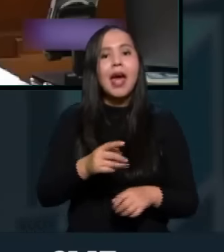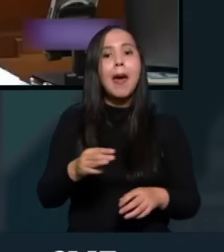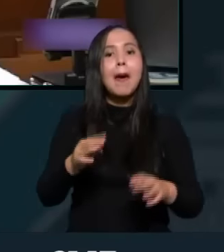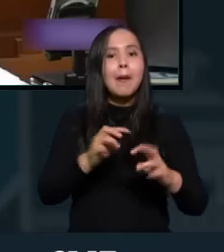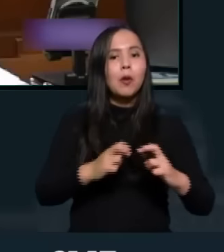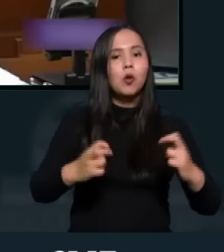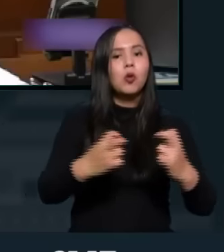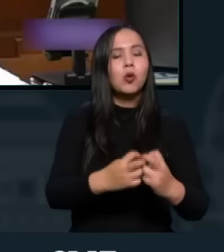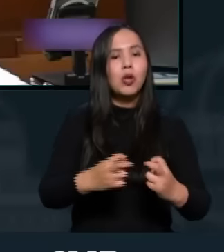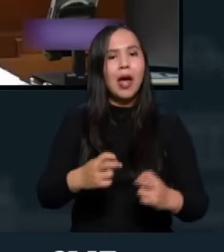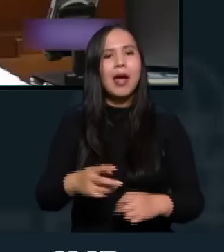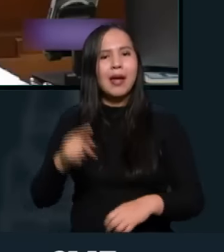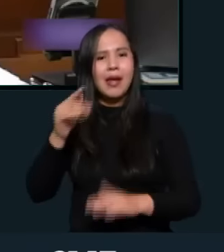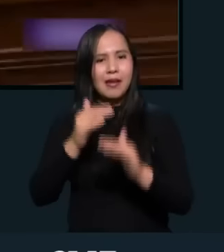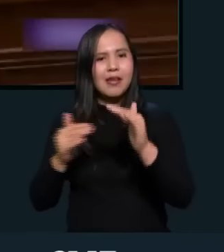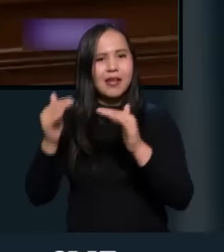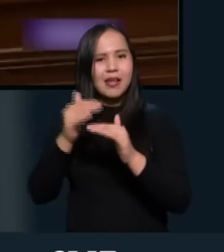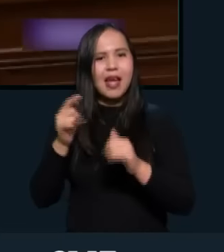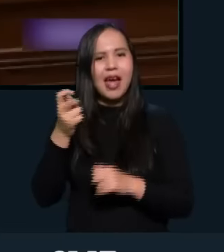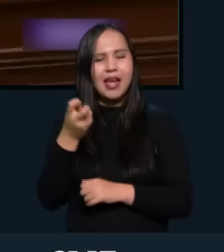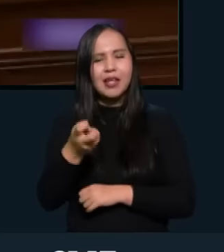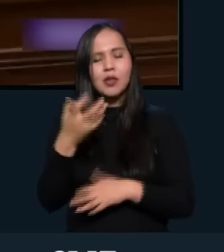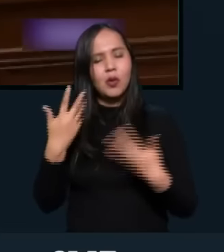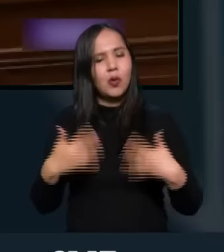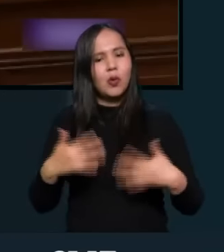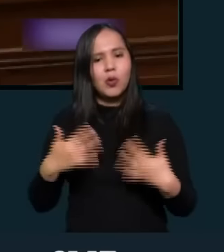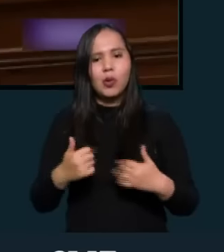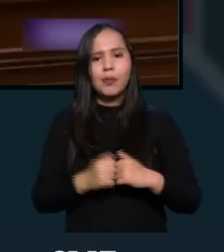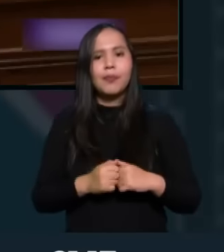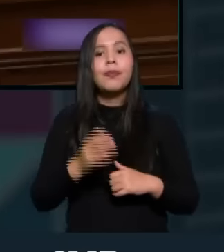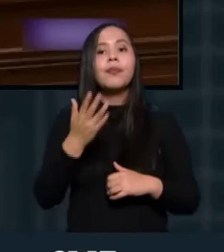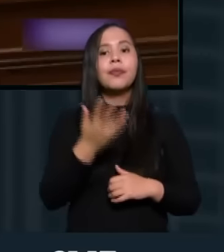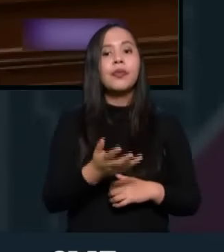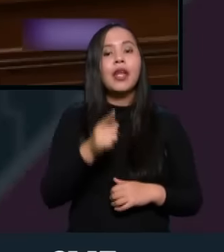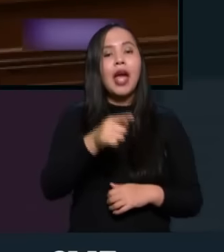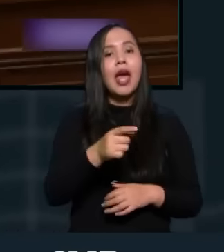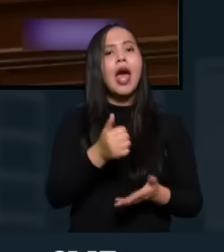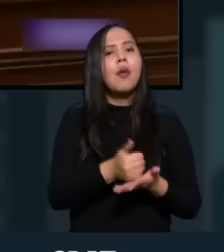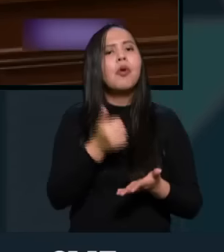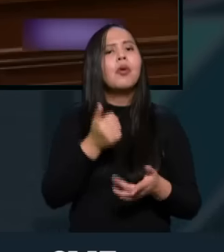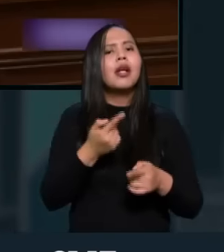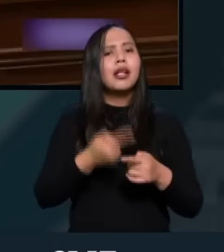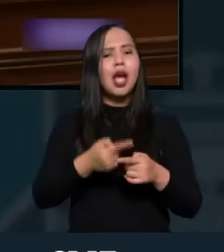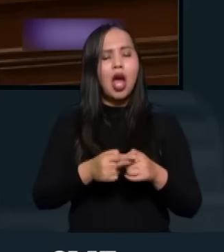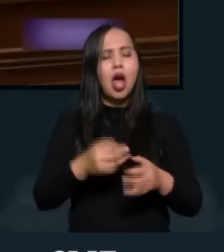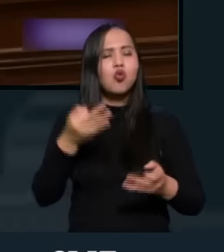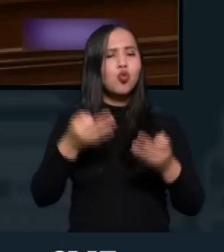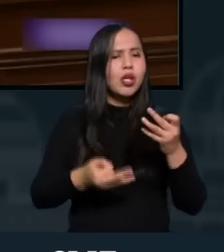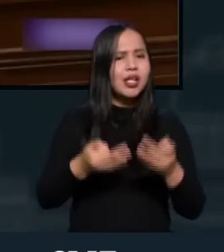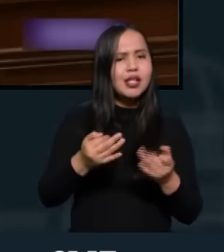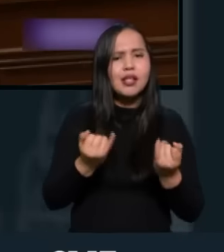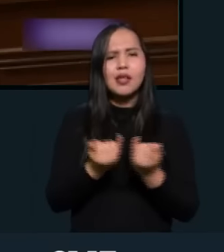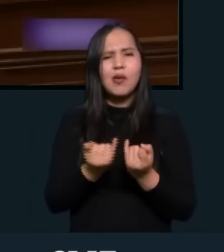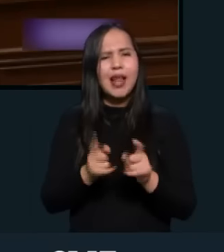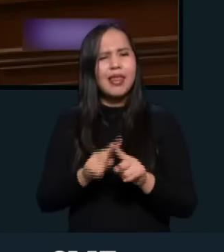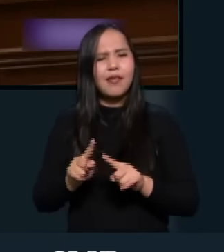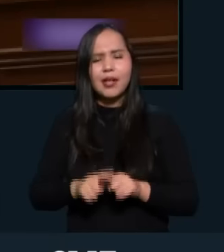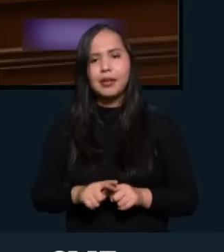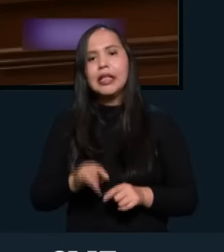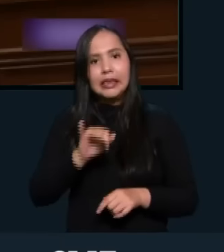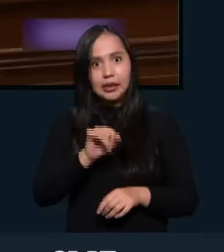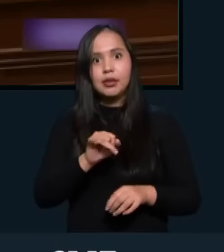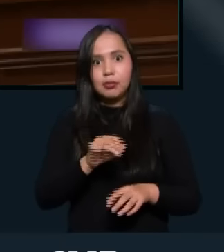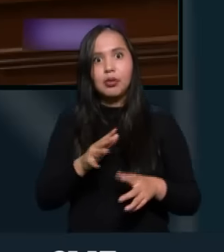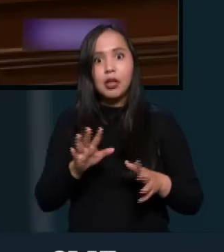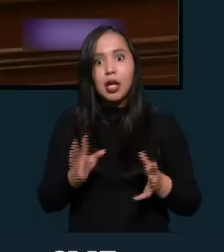un proyecto frente a sus pares. Y dice, es que eso no importa, lo que importa es que lo aprobó la Corte en pleno y demás. No, claro que importa